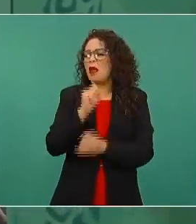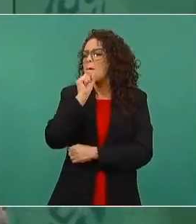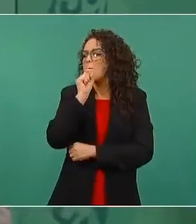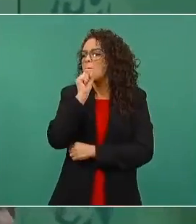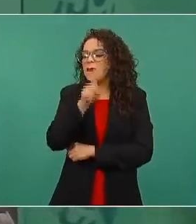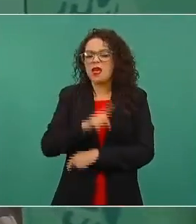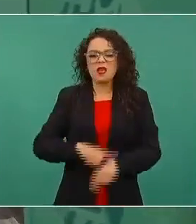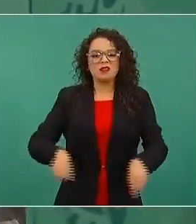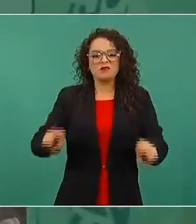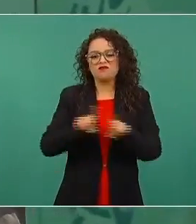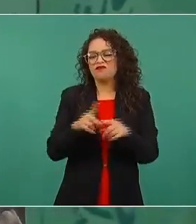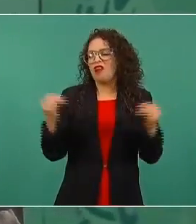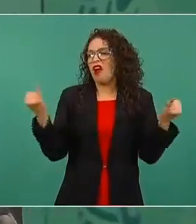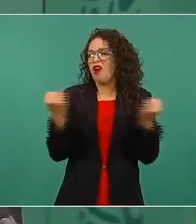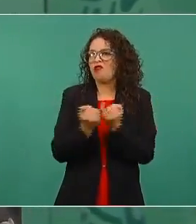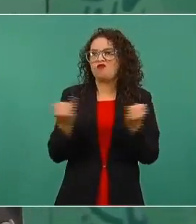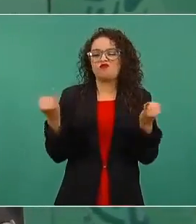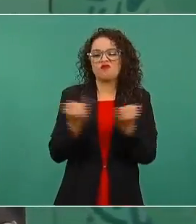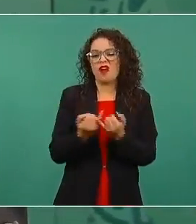Eso decía